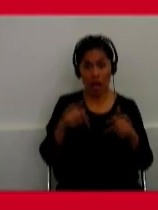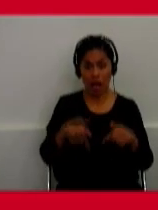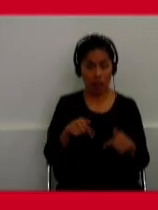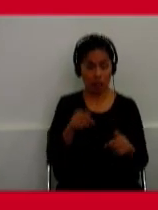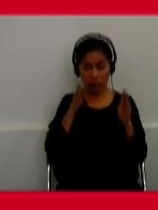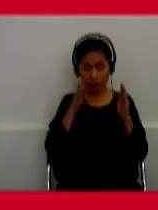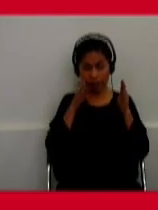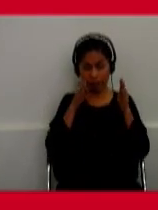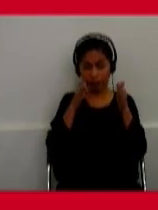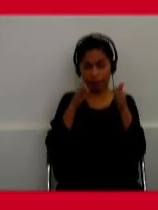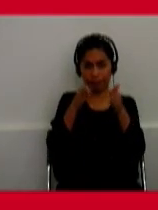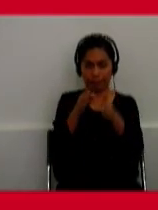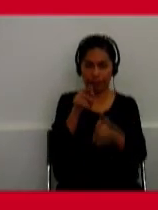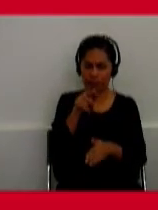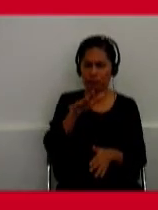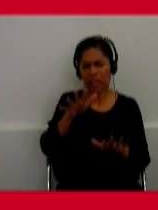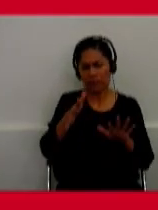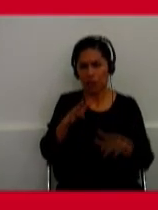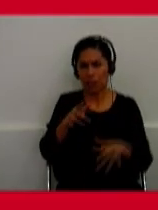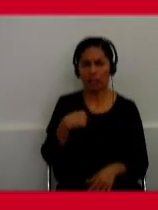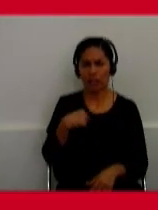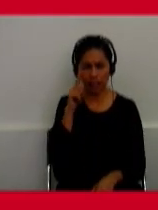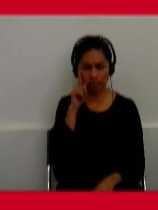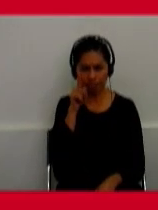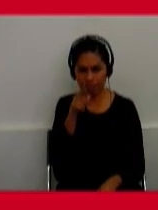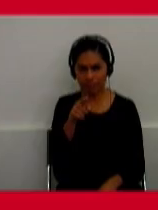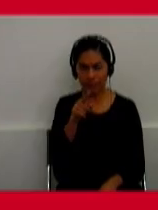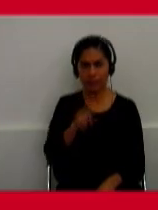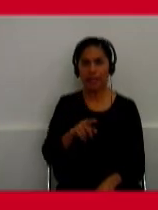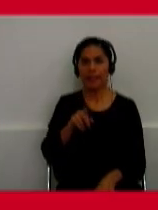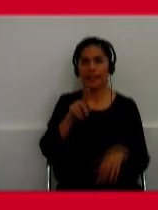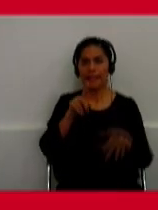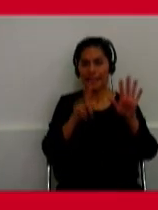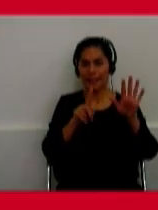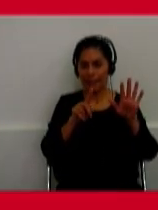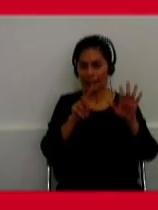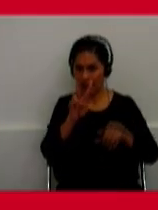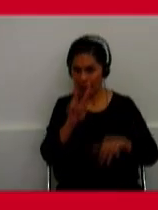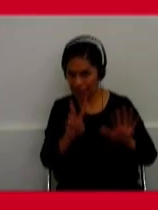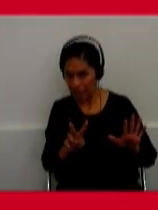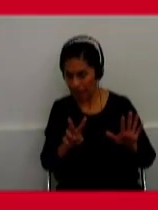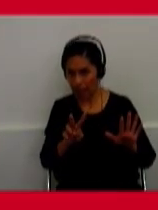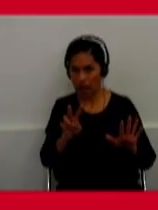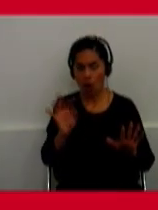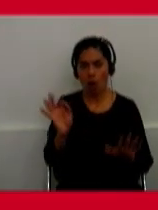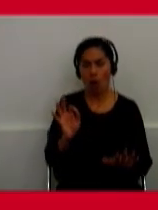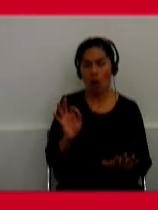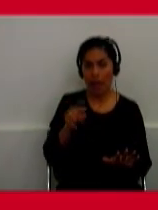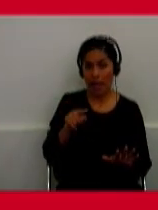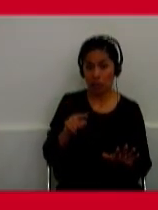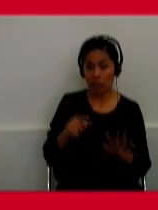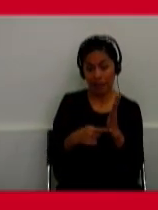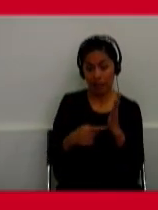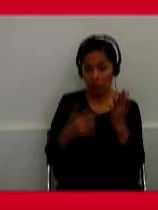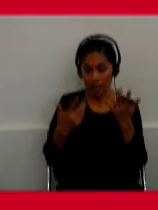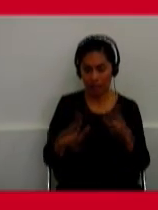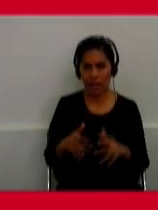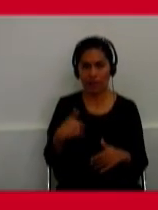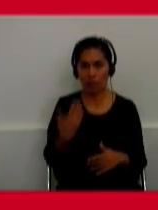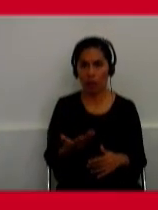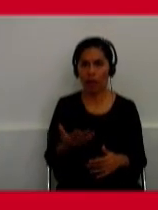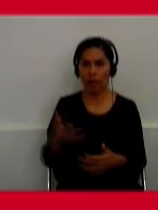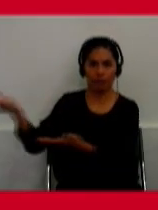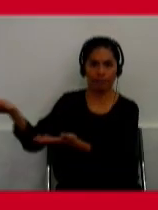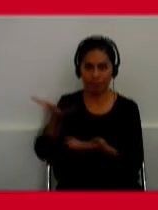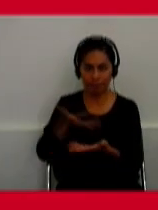llegar a 67, 68% de sólidos, que es quitarle mayor cantidad de agua. Y la tecnología te la da, ¿no? Ahorita hay varios proveedores que te